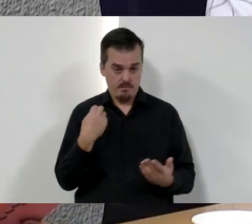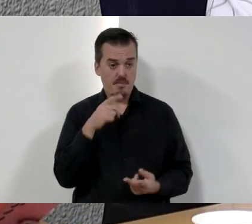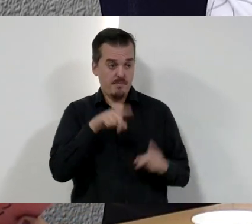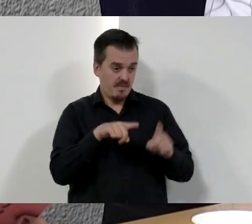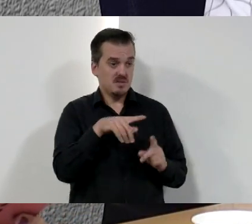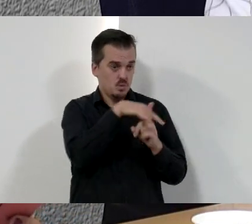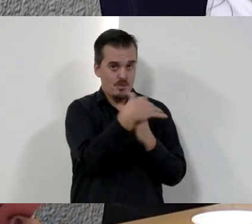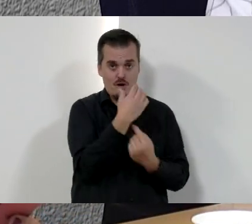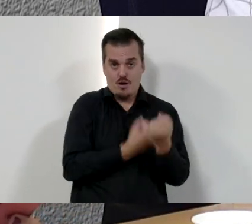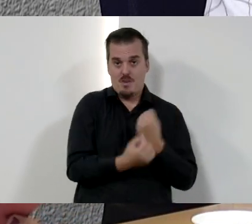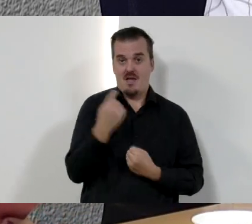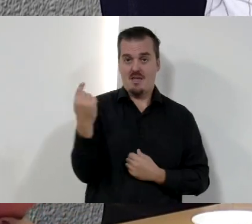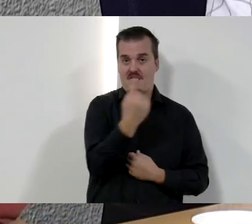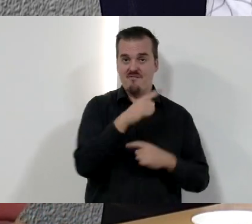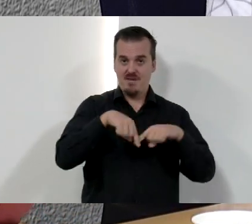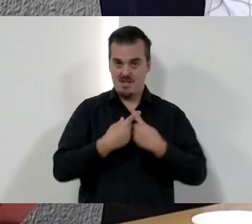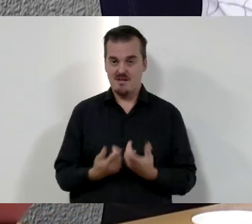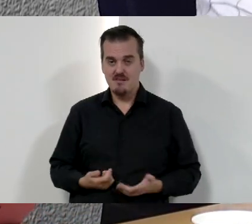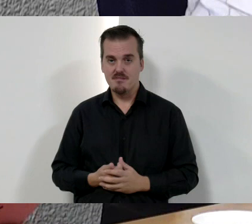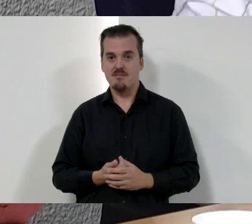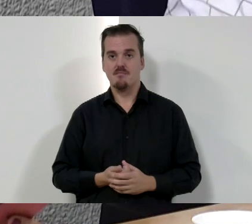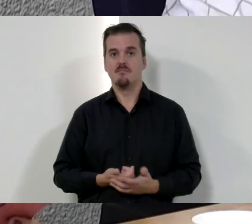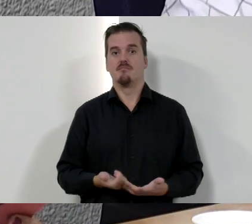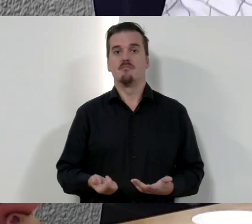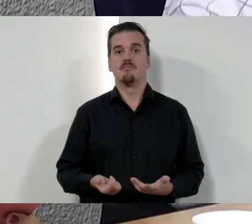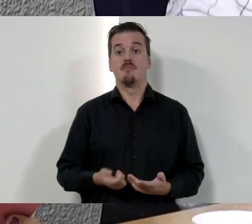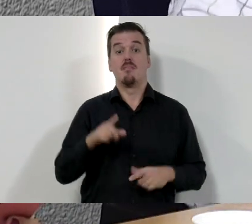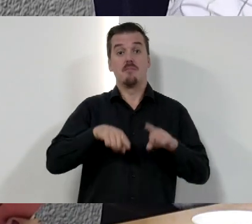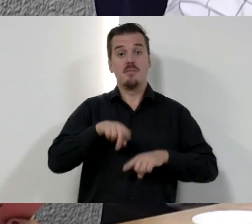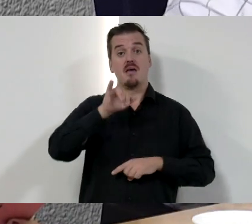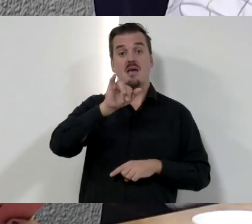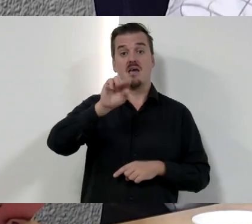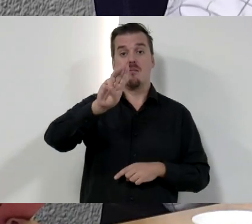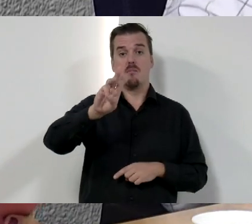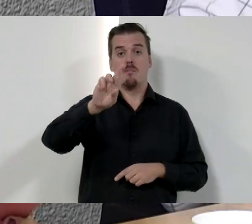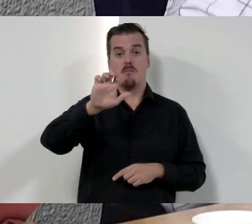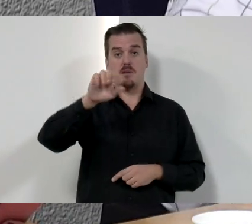para todas las familias. Y va en función del IPREM